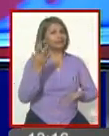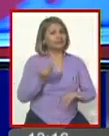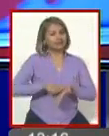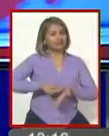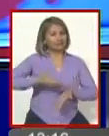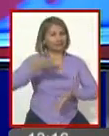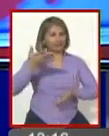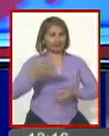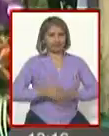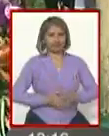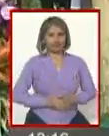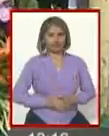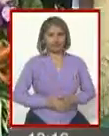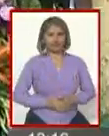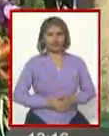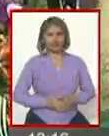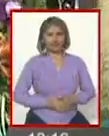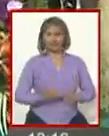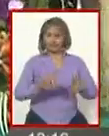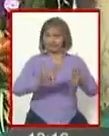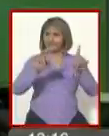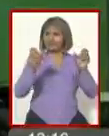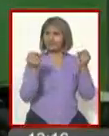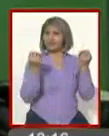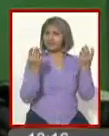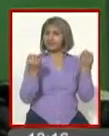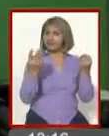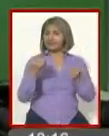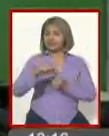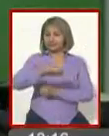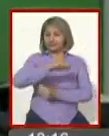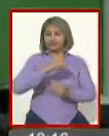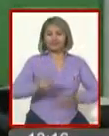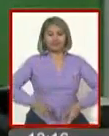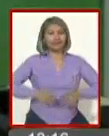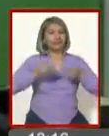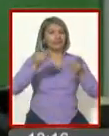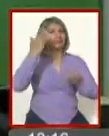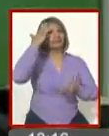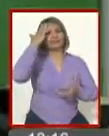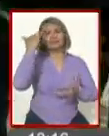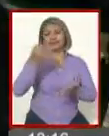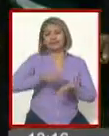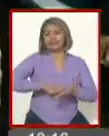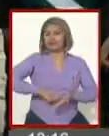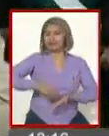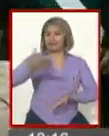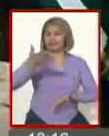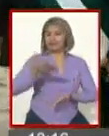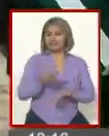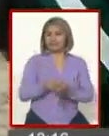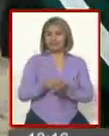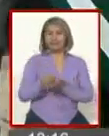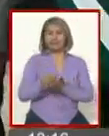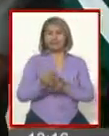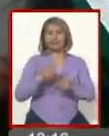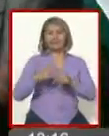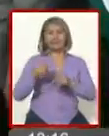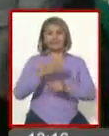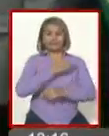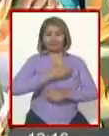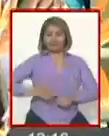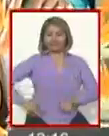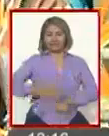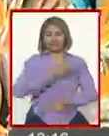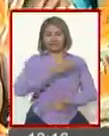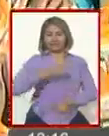presunto sobreprecio. Las interrogantes son muchas en torno a una denuncia de supuesto sobreprecio para la adquisición de bandas para